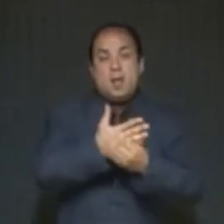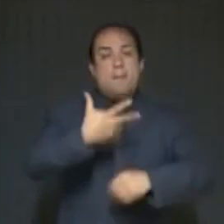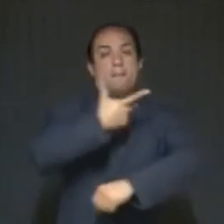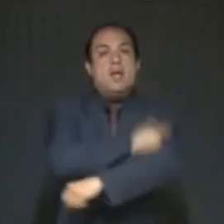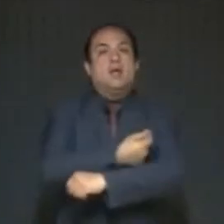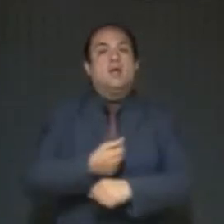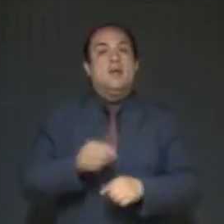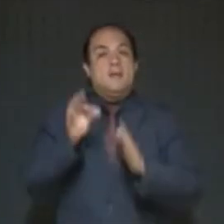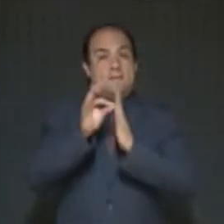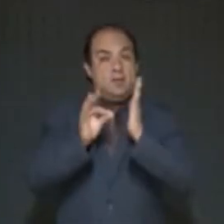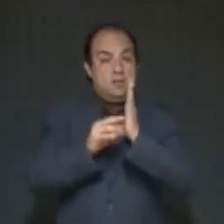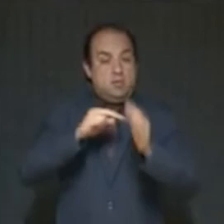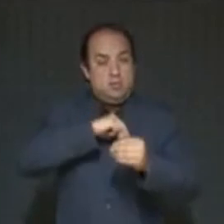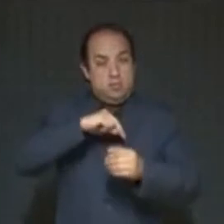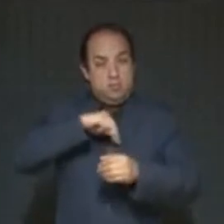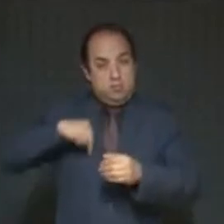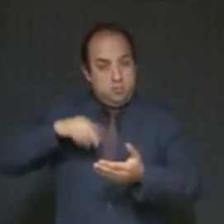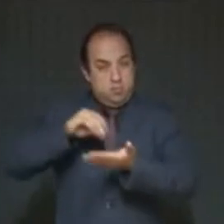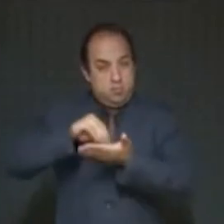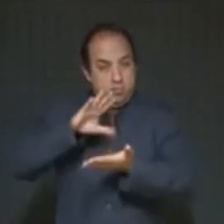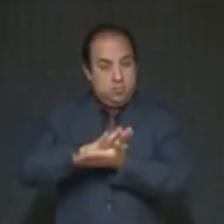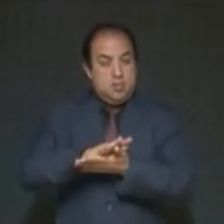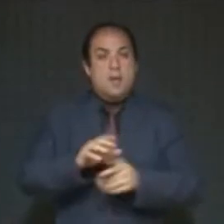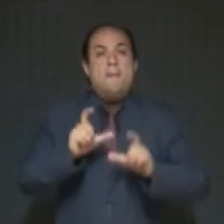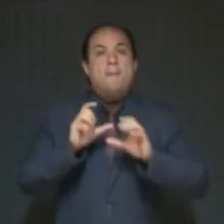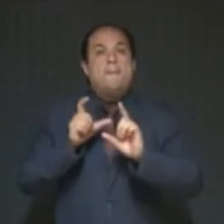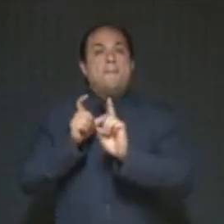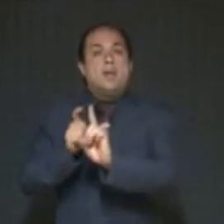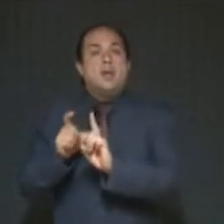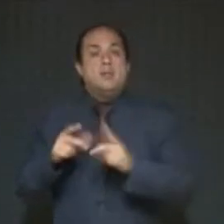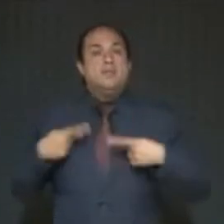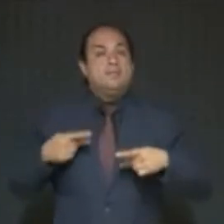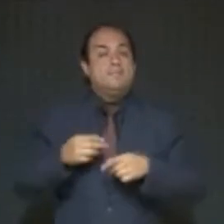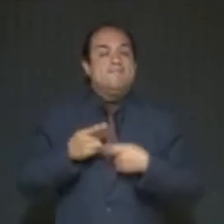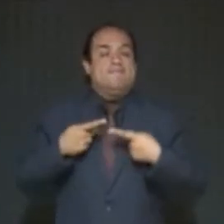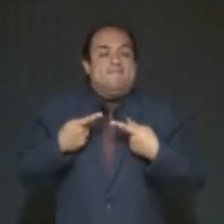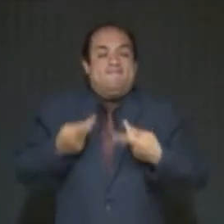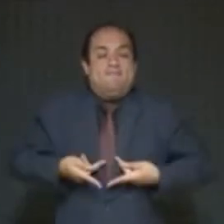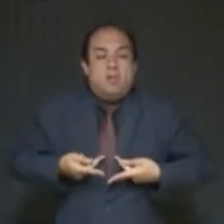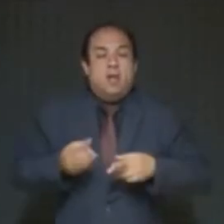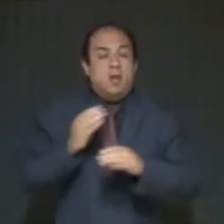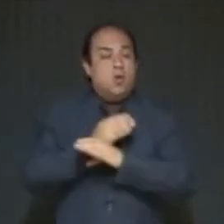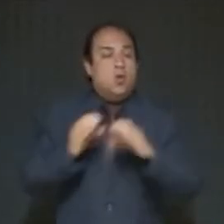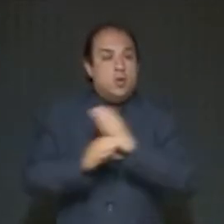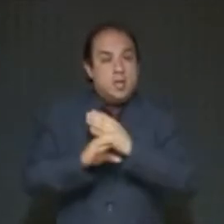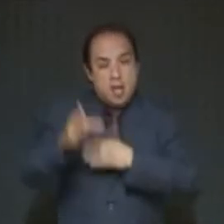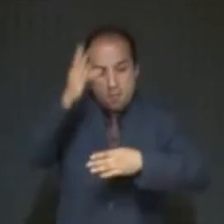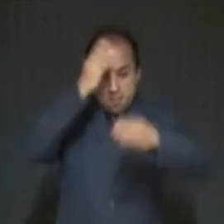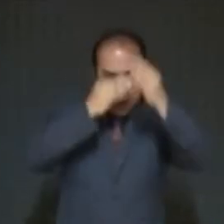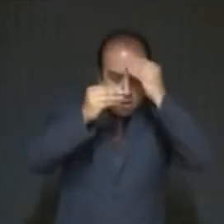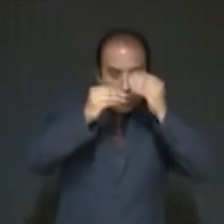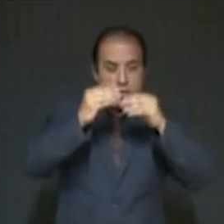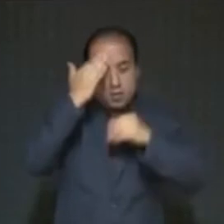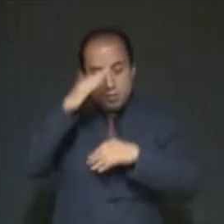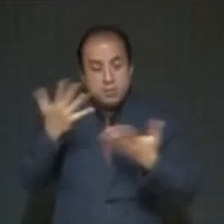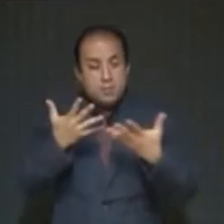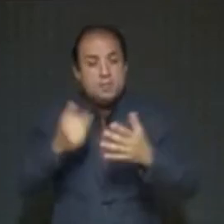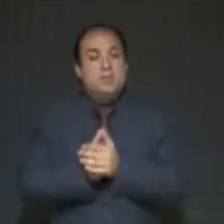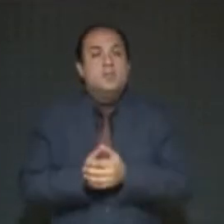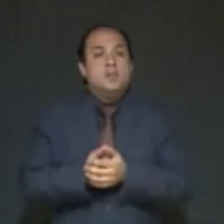nos toca, protegiendo a las personas más vulnerables. Las cosas que ya sabemos hacer, que hemos aprendido a hacer